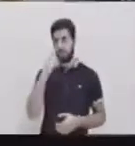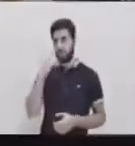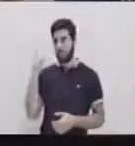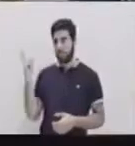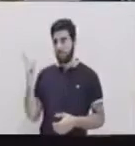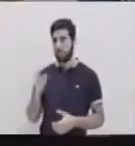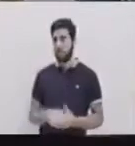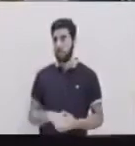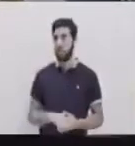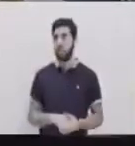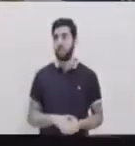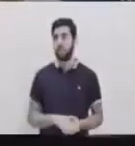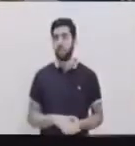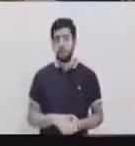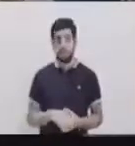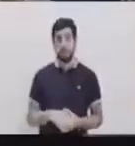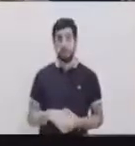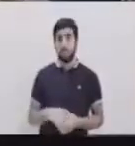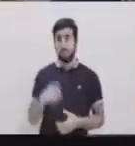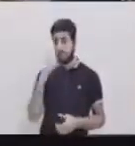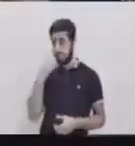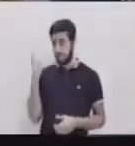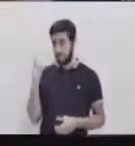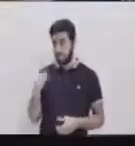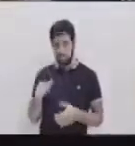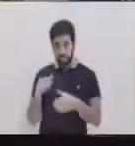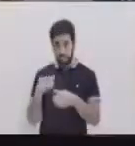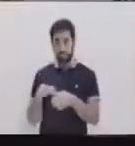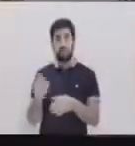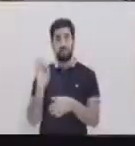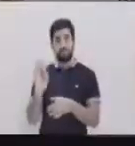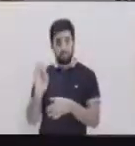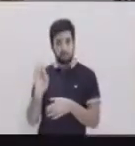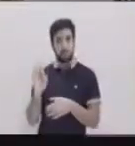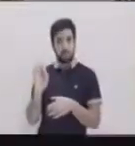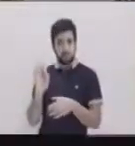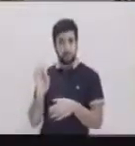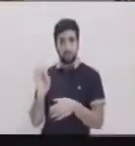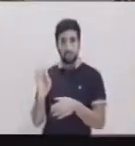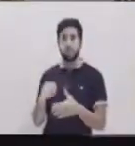Wow, qué excelente. Ingenioso, ingenioso.